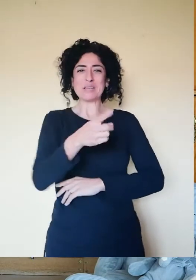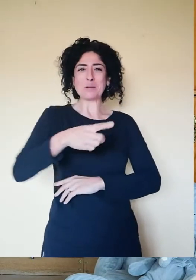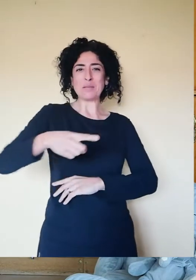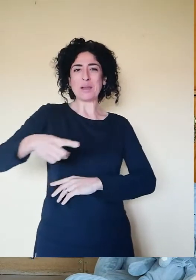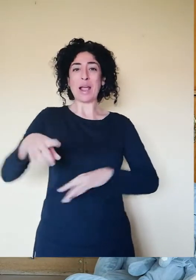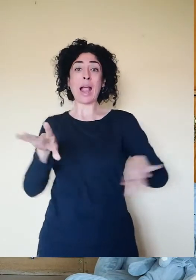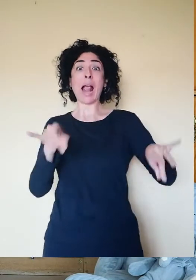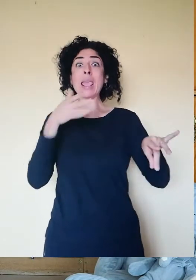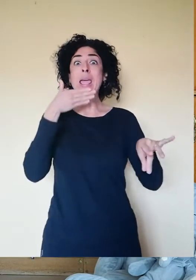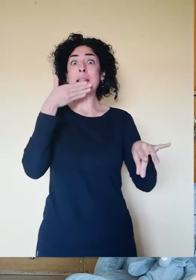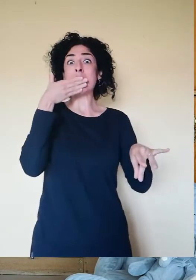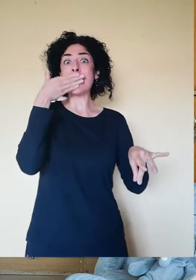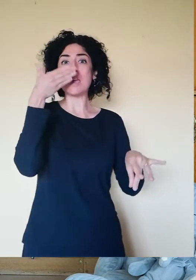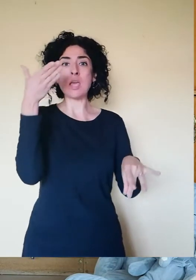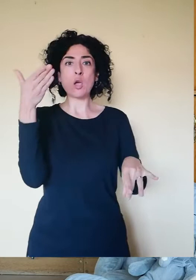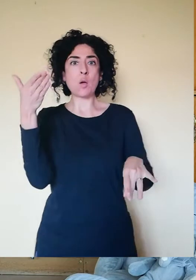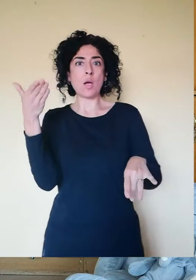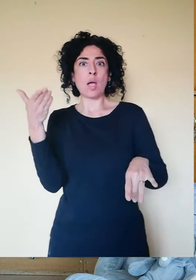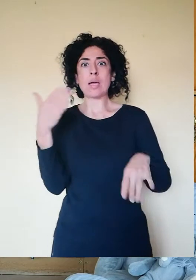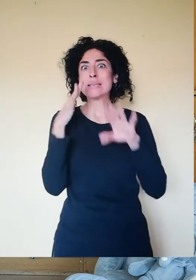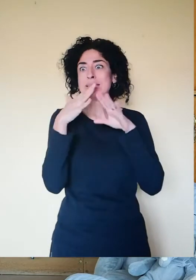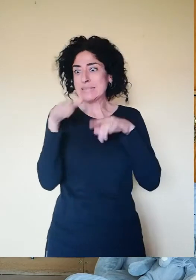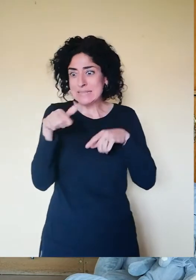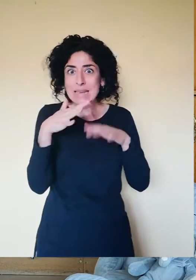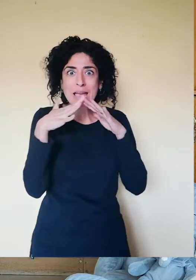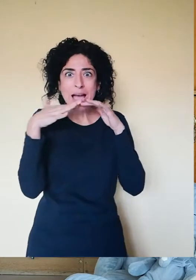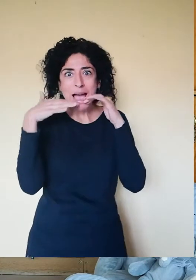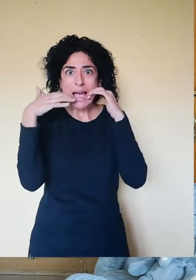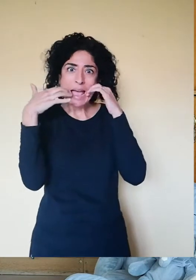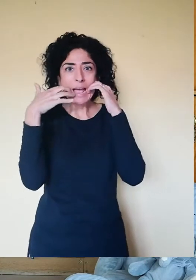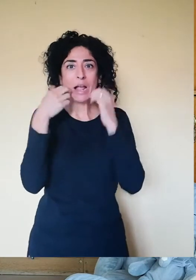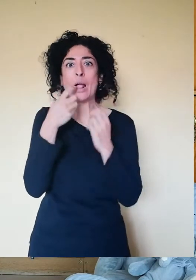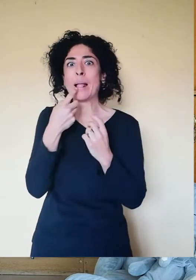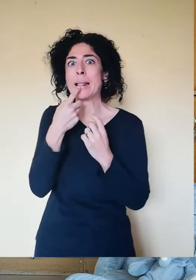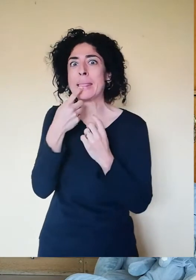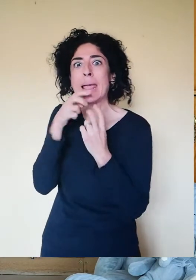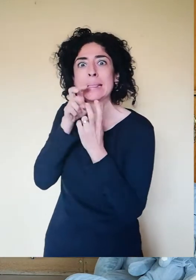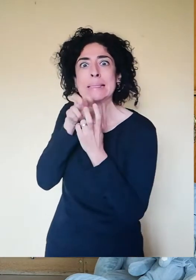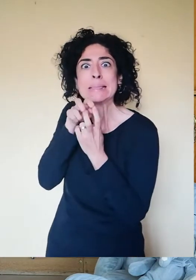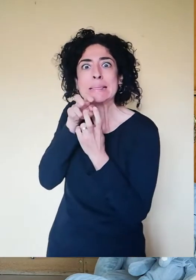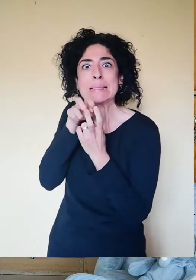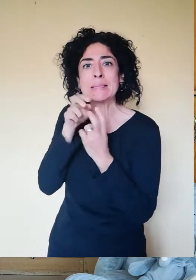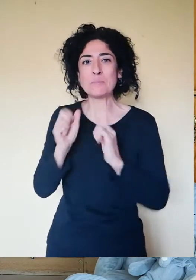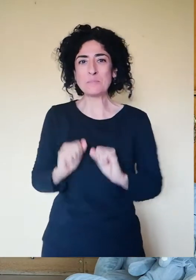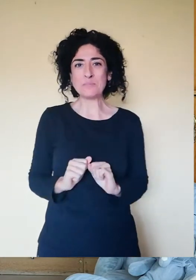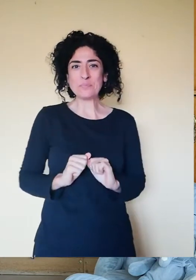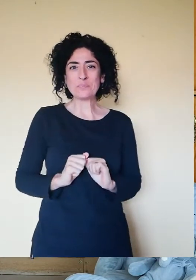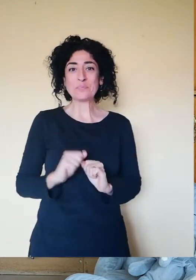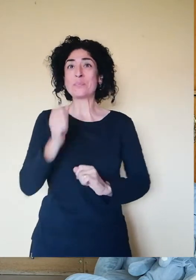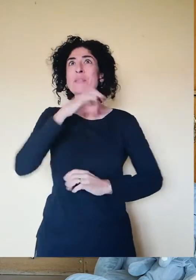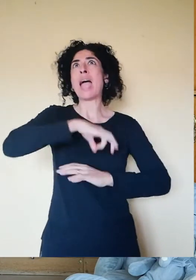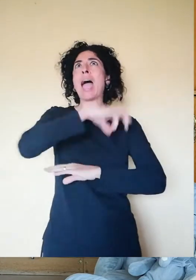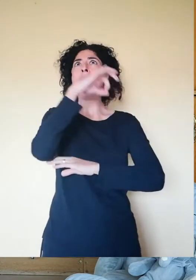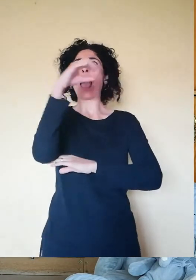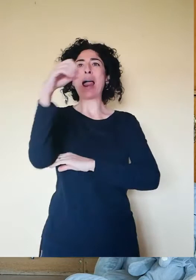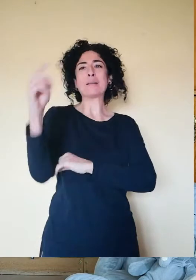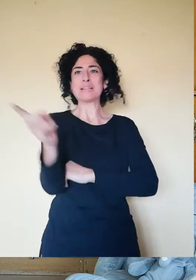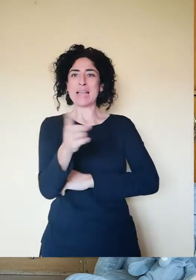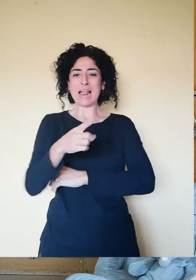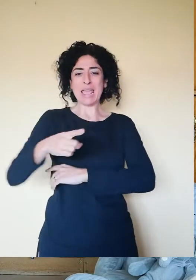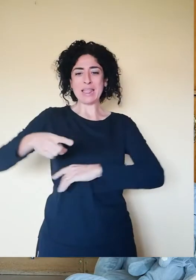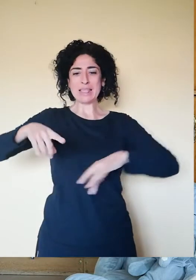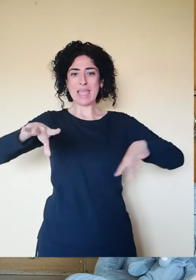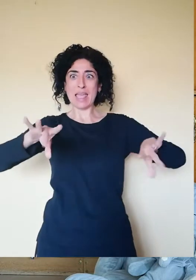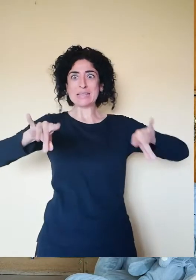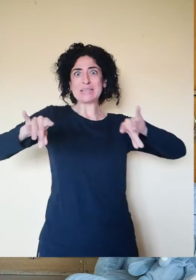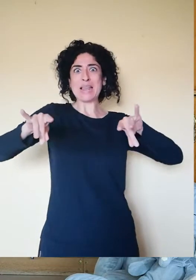Ahí va la serpiente de tierra caliente, que cuando se ríe se le ven los dientes. Ahí va la